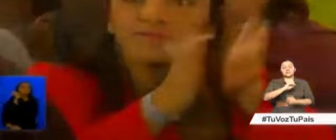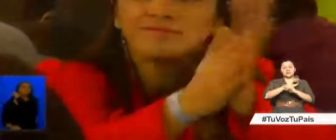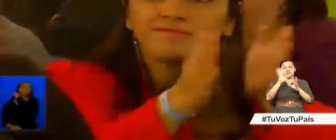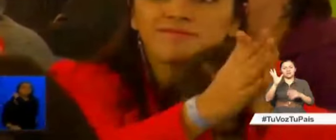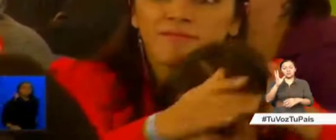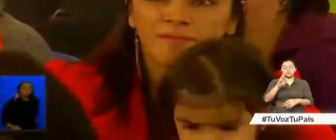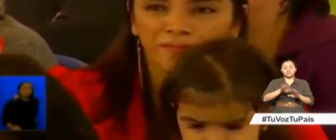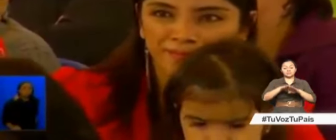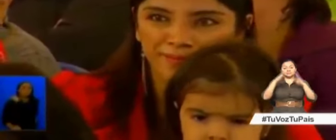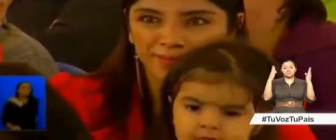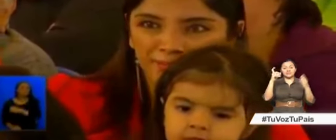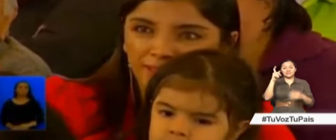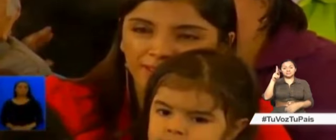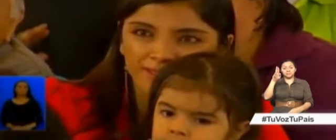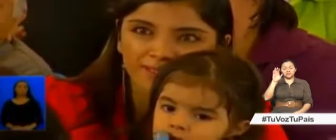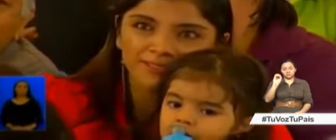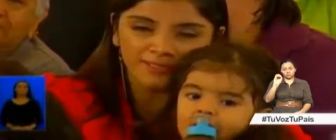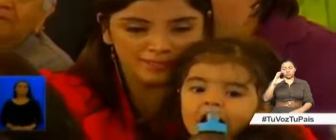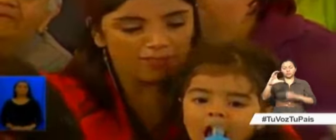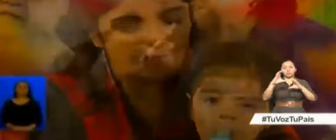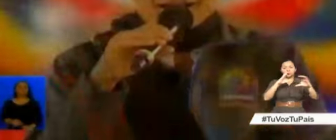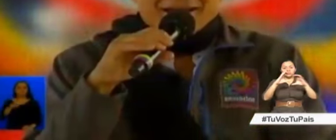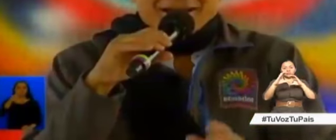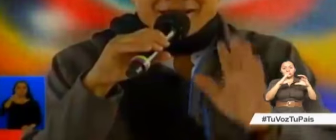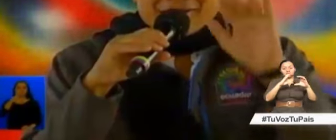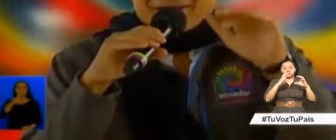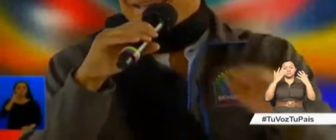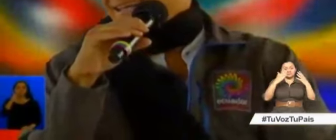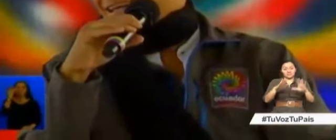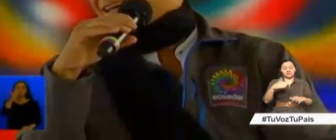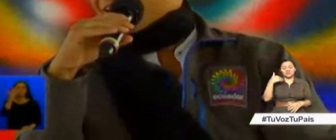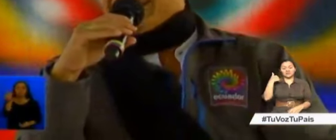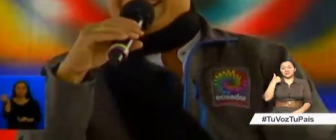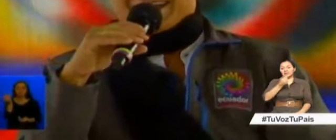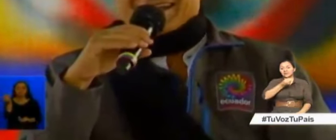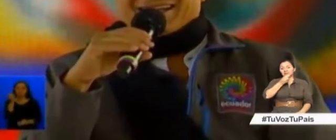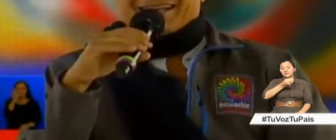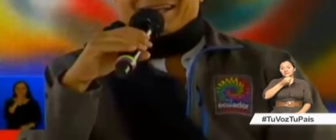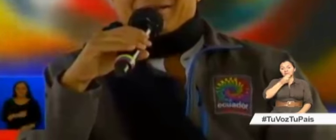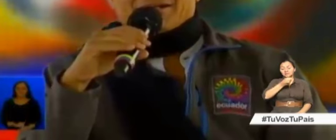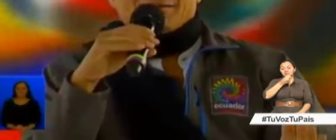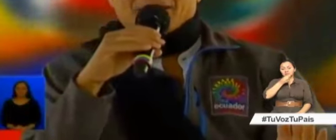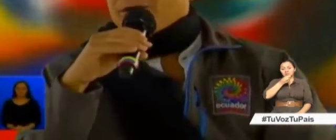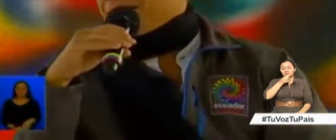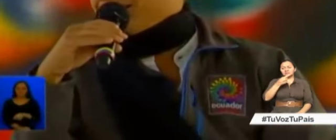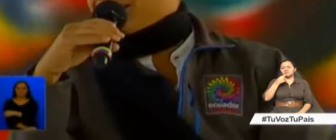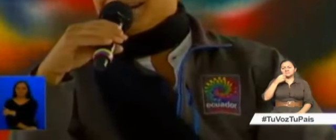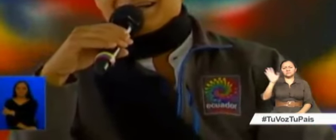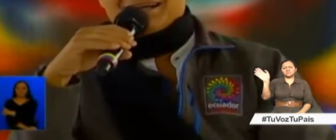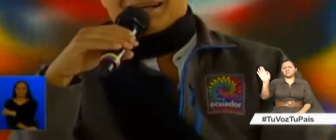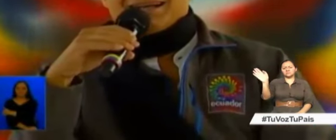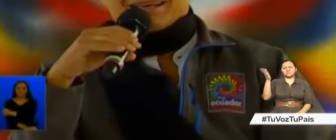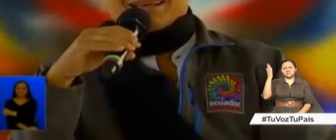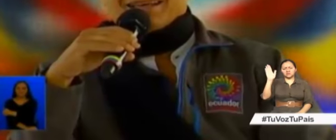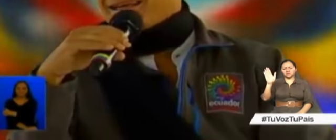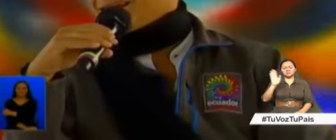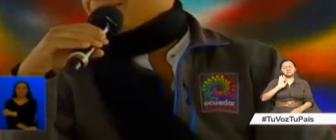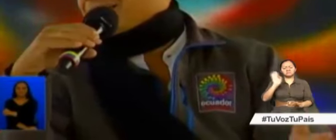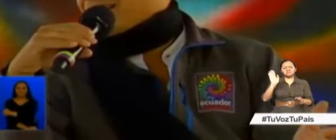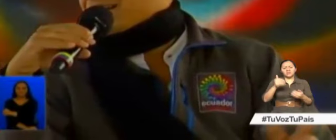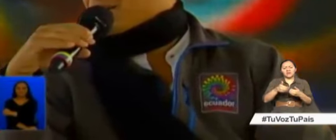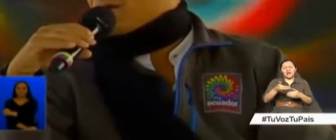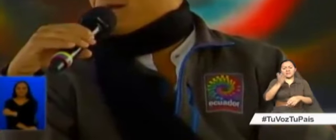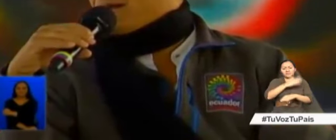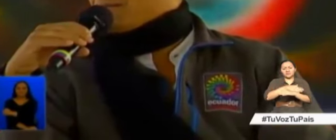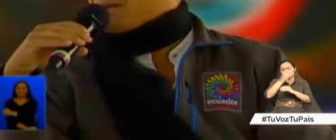Diario Expreso, medio de comunicación que, pese a haber entrevistado al prófugo, tomó distancia y no publicó la información de